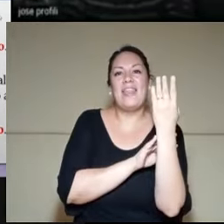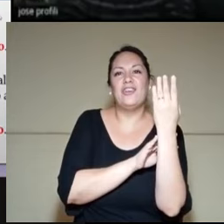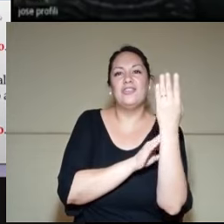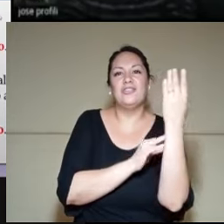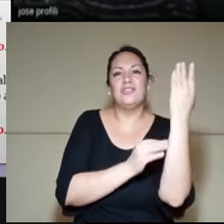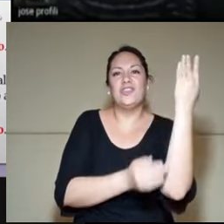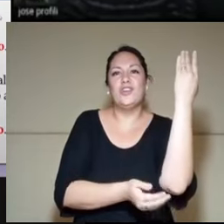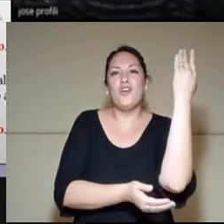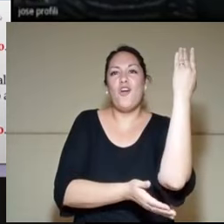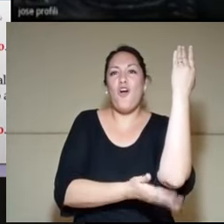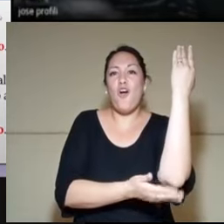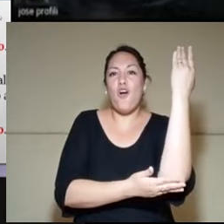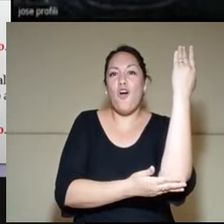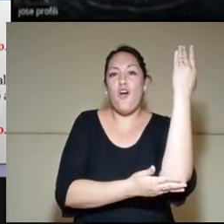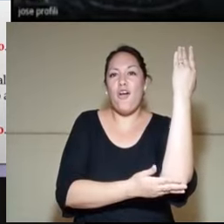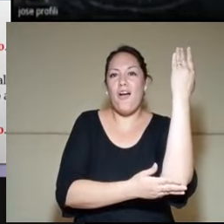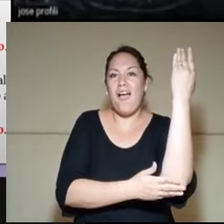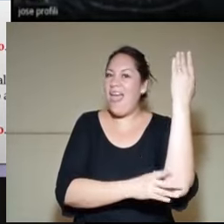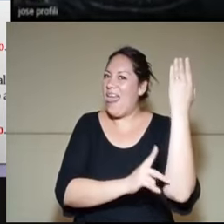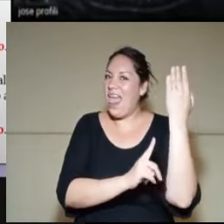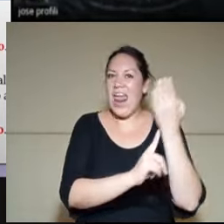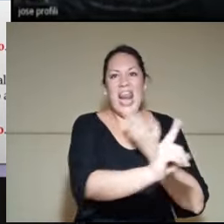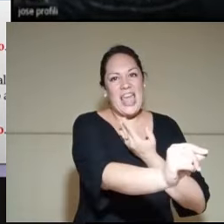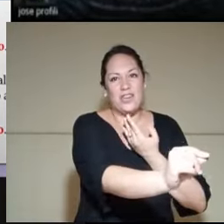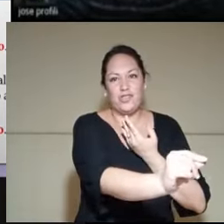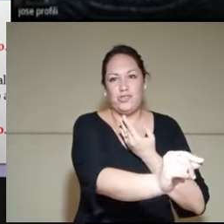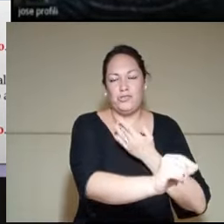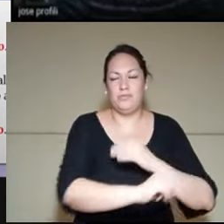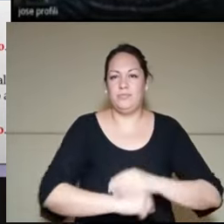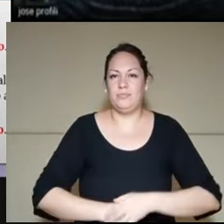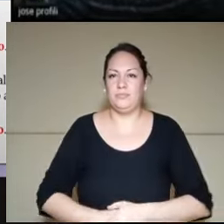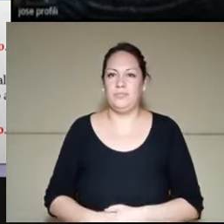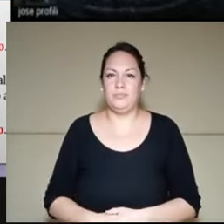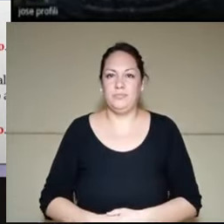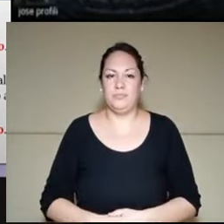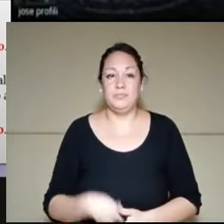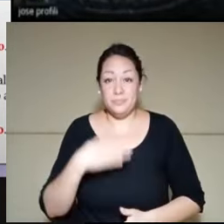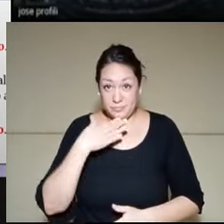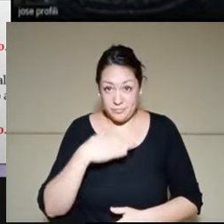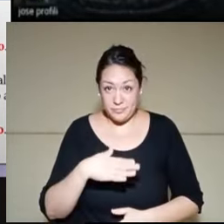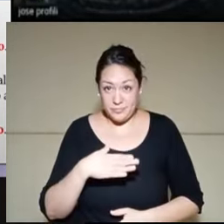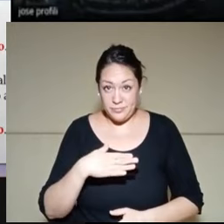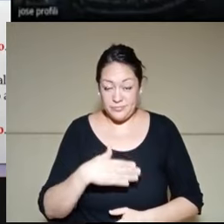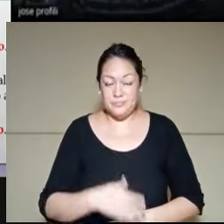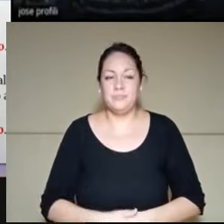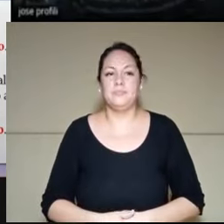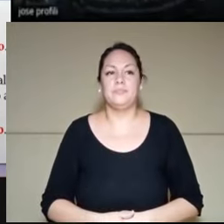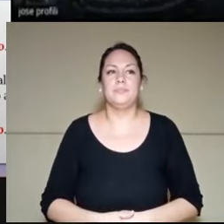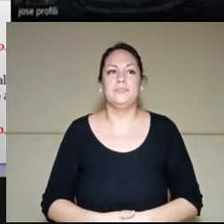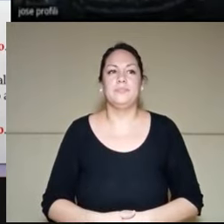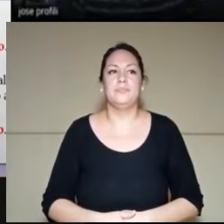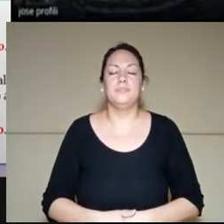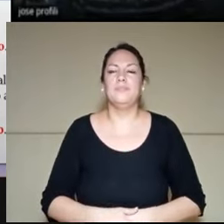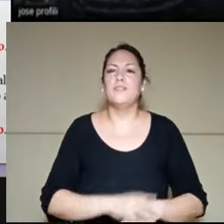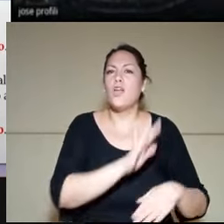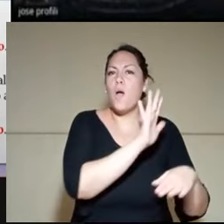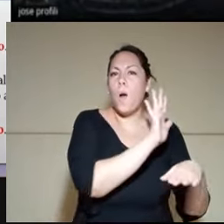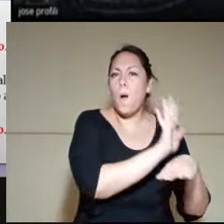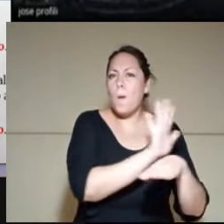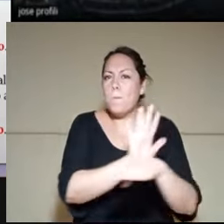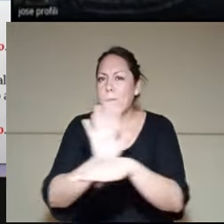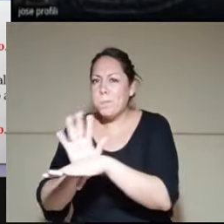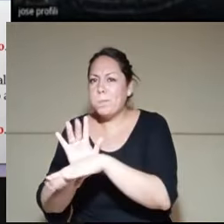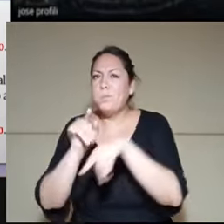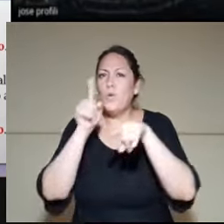sea que todo depende de lo que yo tome como referencia como centro del cuerpo. ¿Sí? Entonces, con